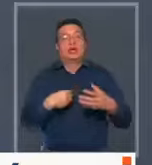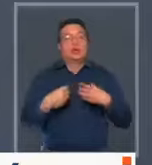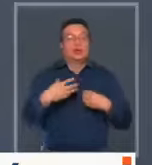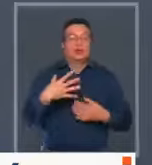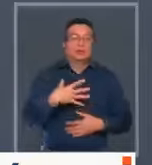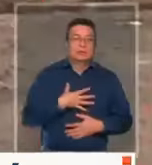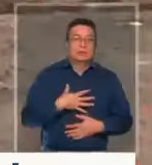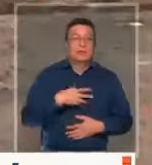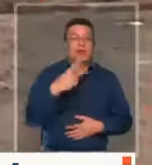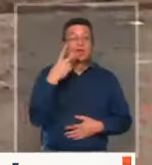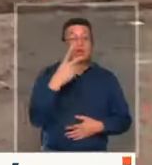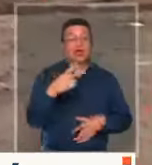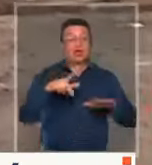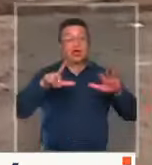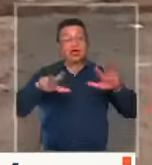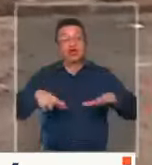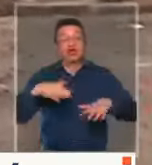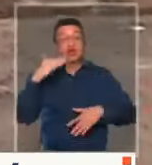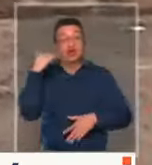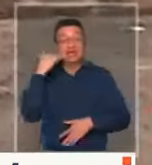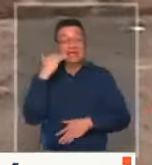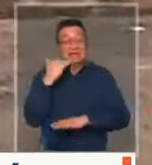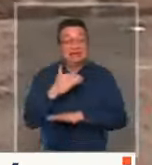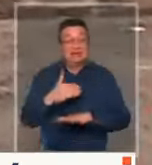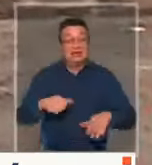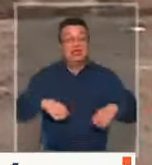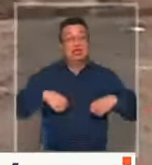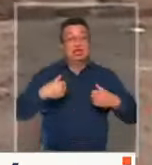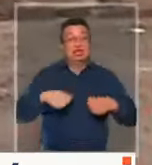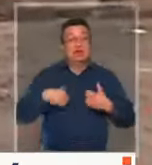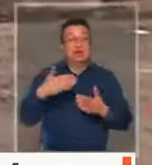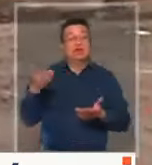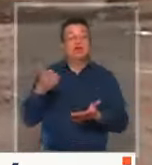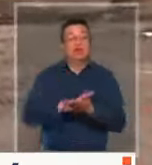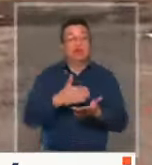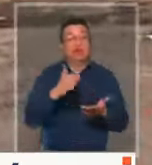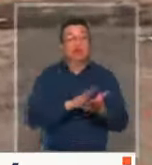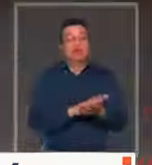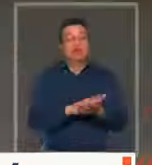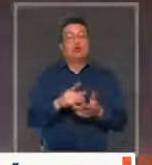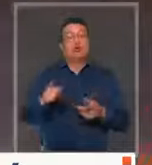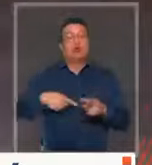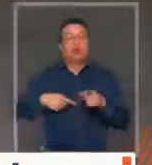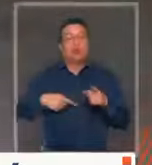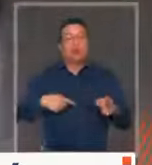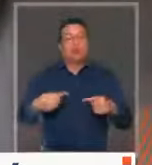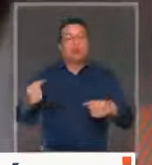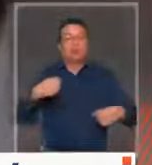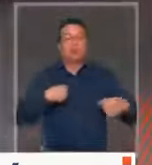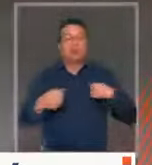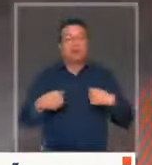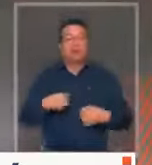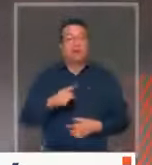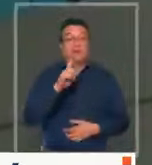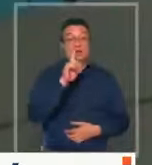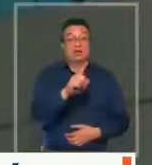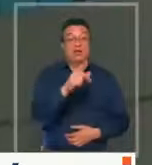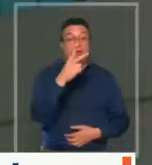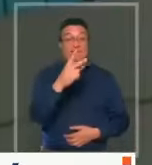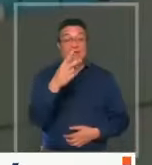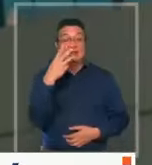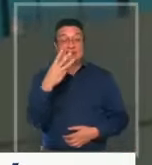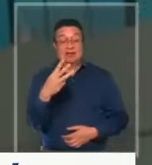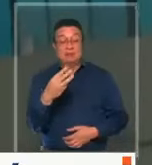década, 218 niños, niñas y adolescentes han fallecido producto de balaceras, 123 solo en los